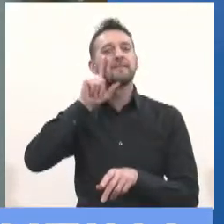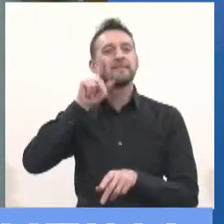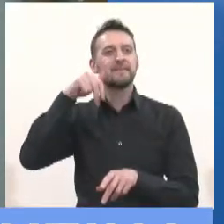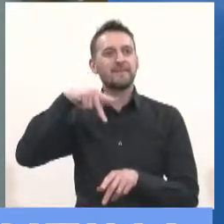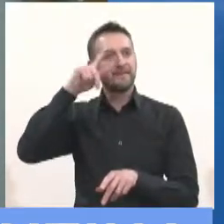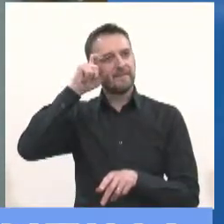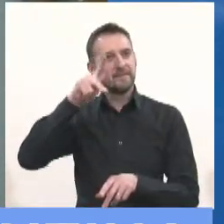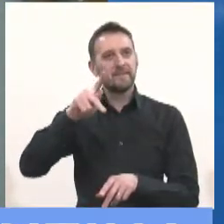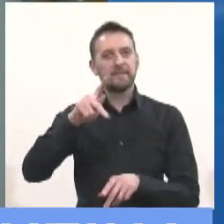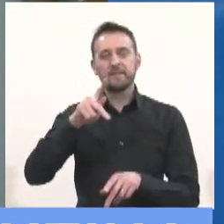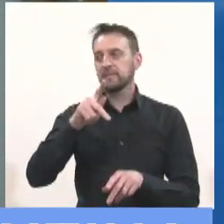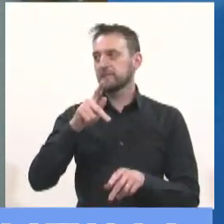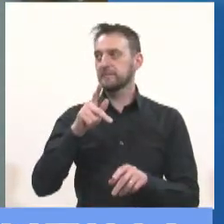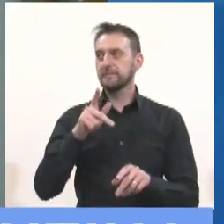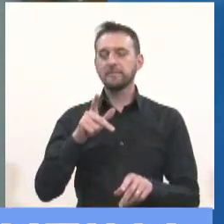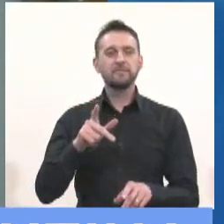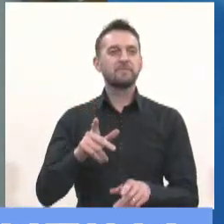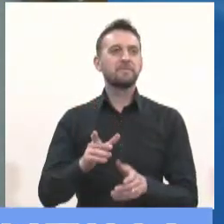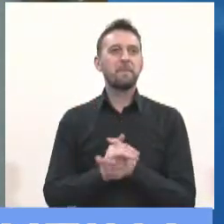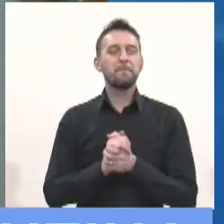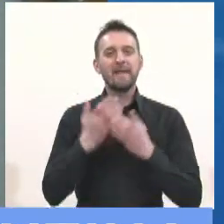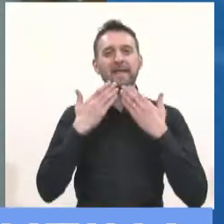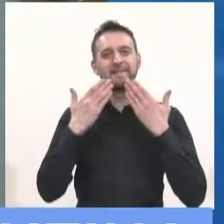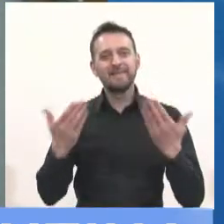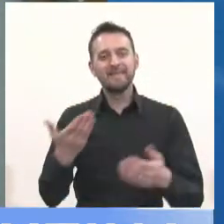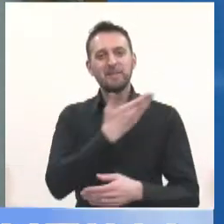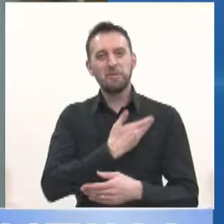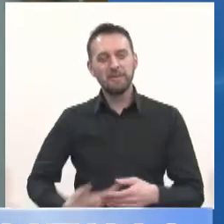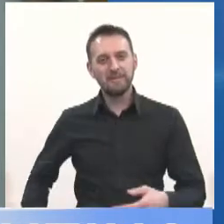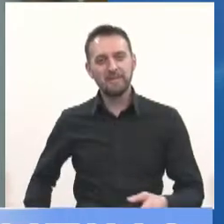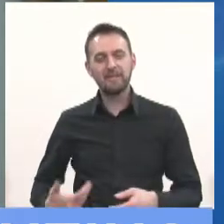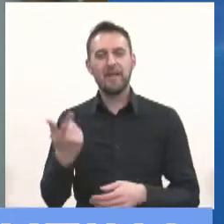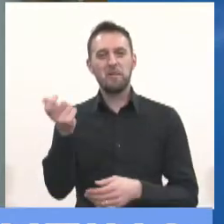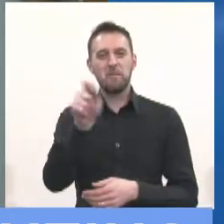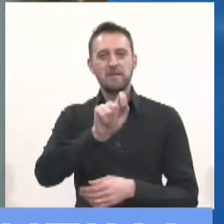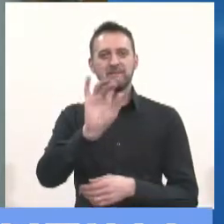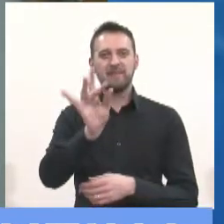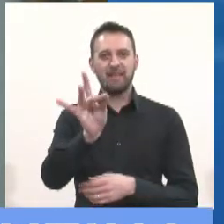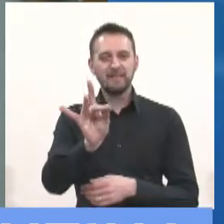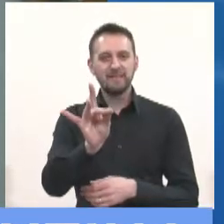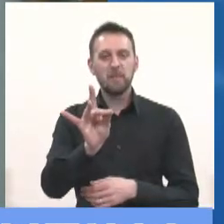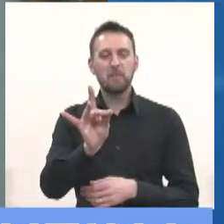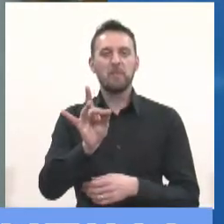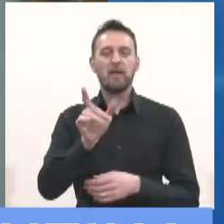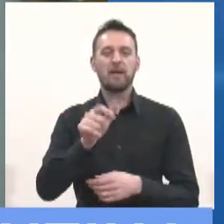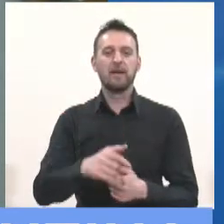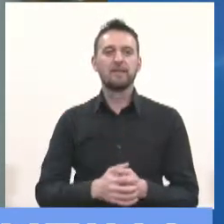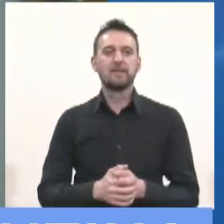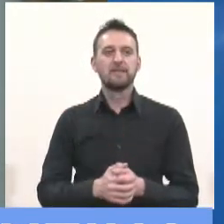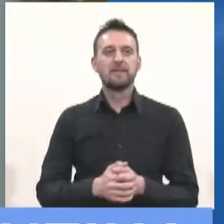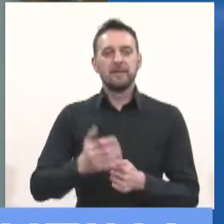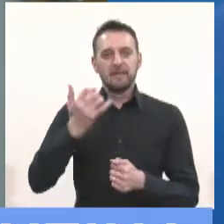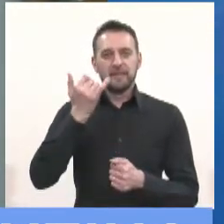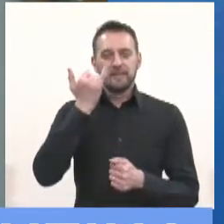Gracias, señora presidenta. En diciembre, cuando analizábamos en